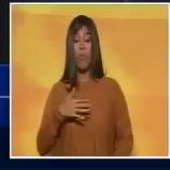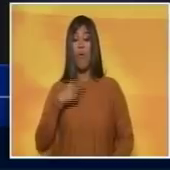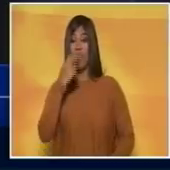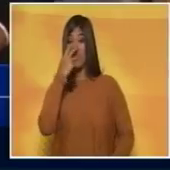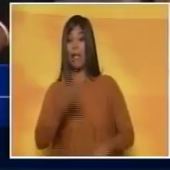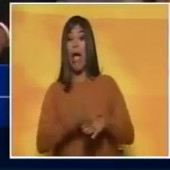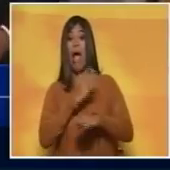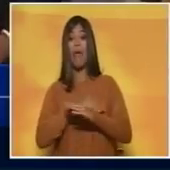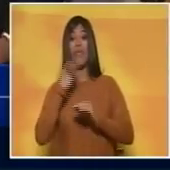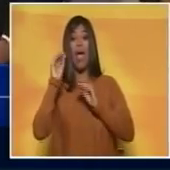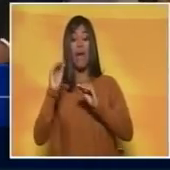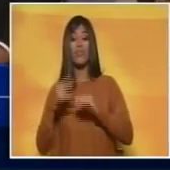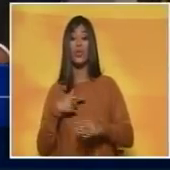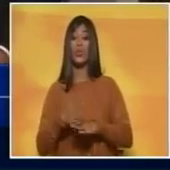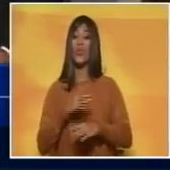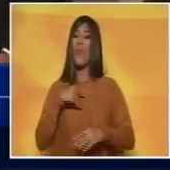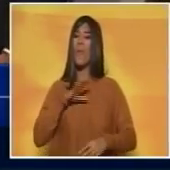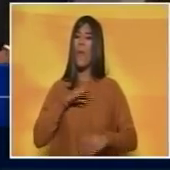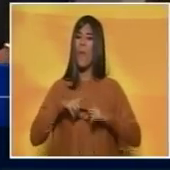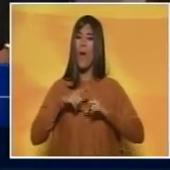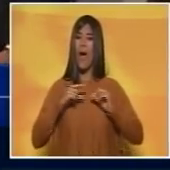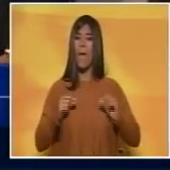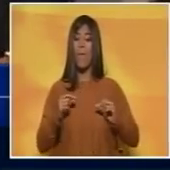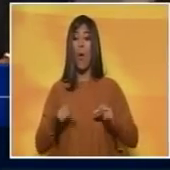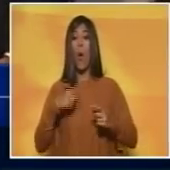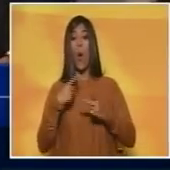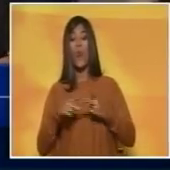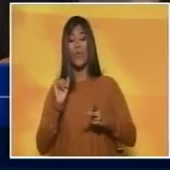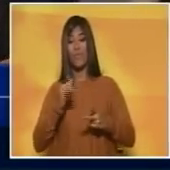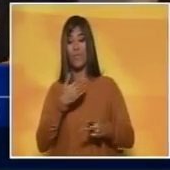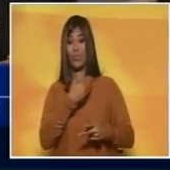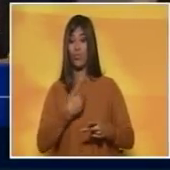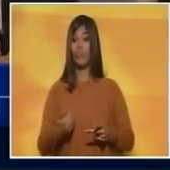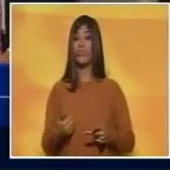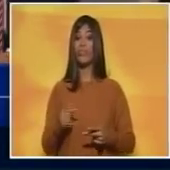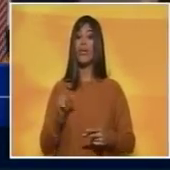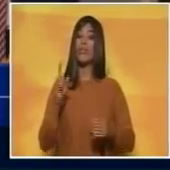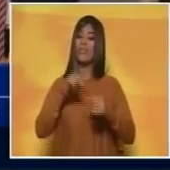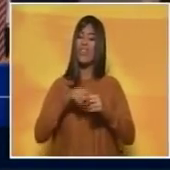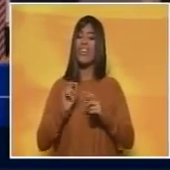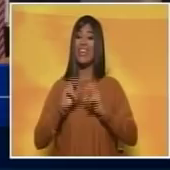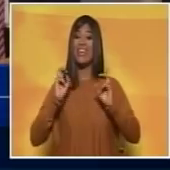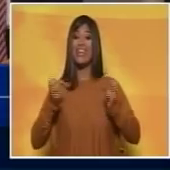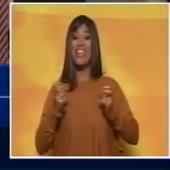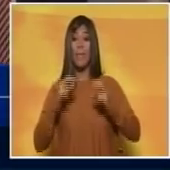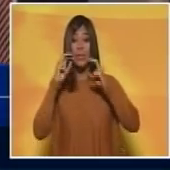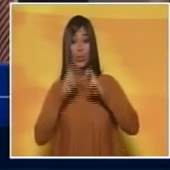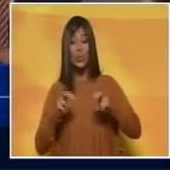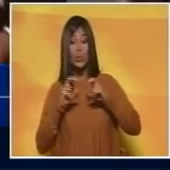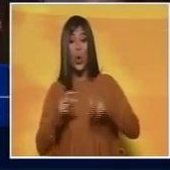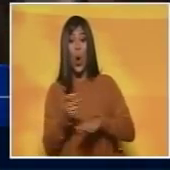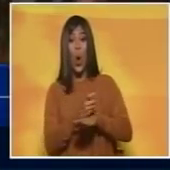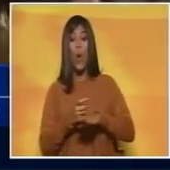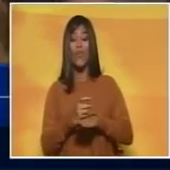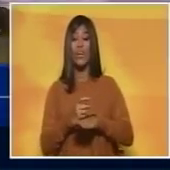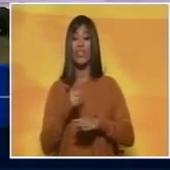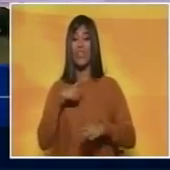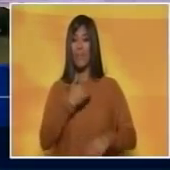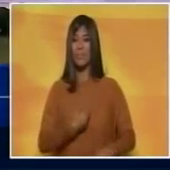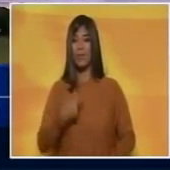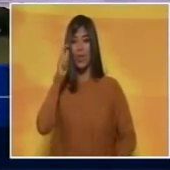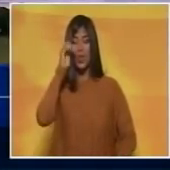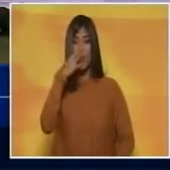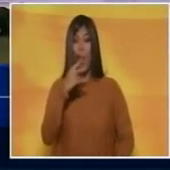sido anticipada por altos funcionarios japoneses y por el propio Abe y formó parte de los temas que revisó con el gobernante estadounidense Donald